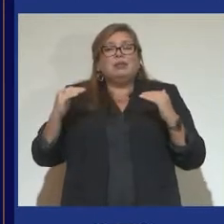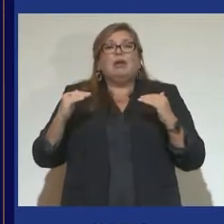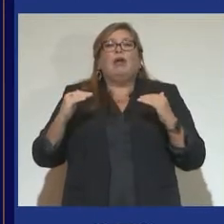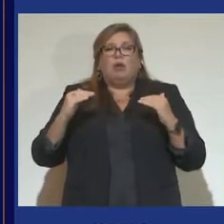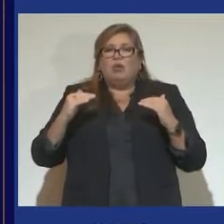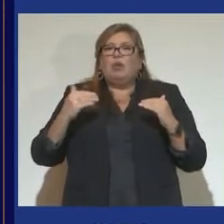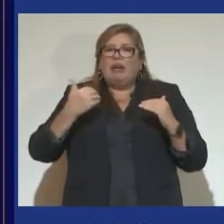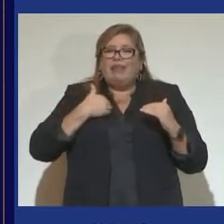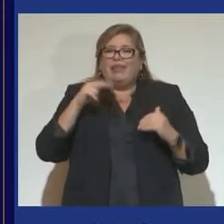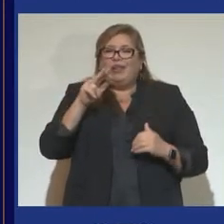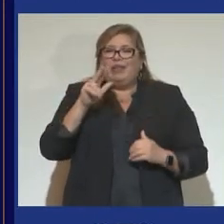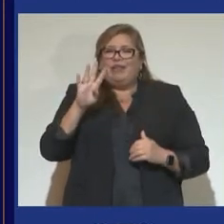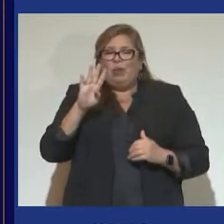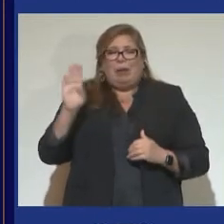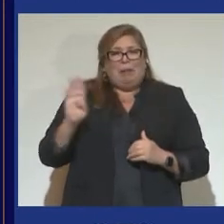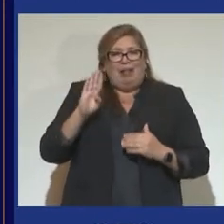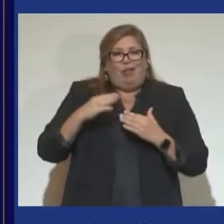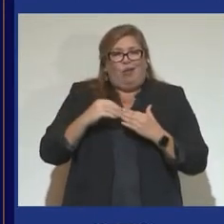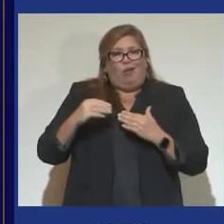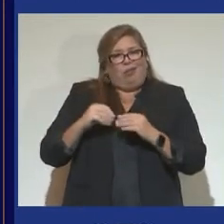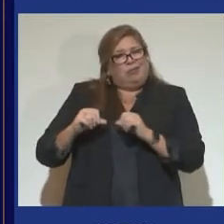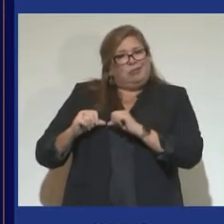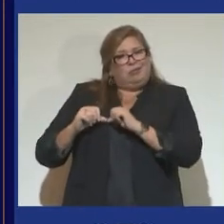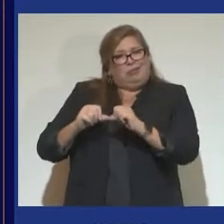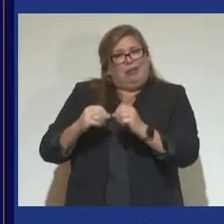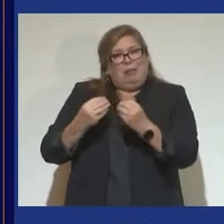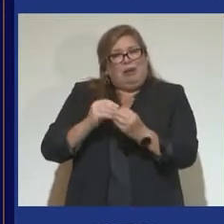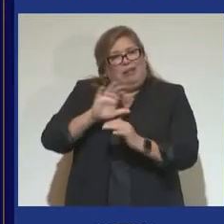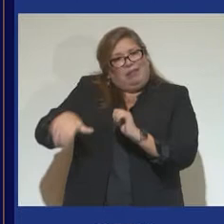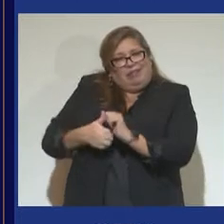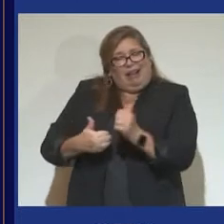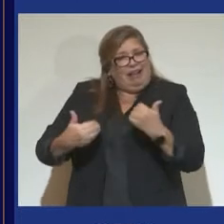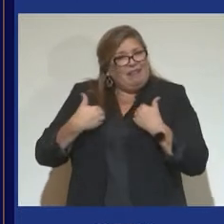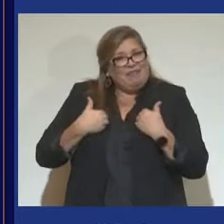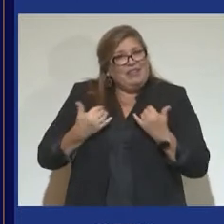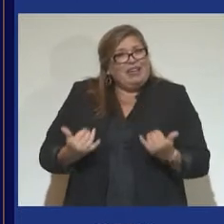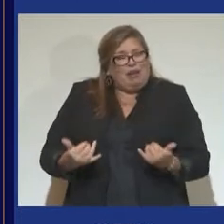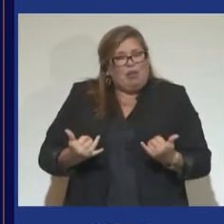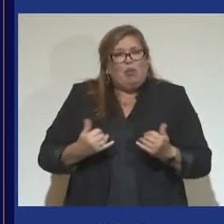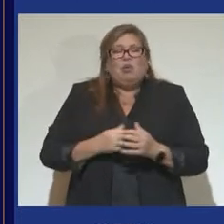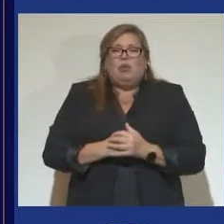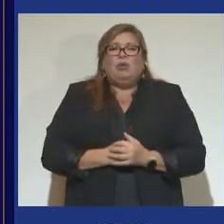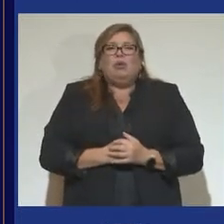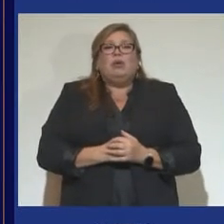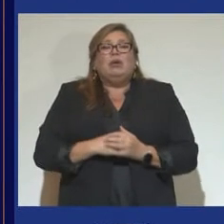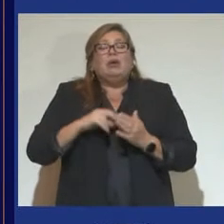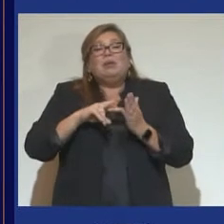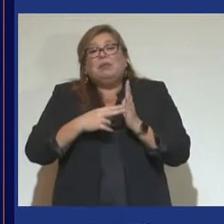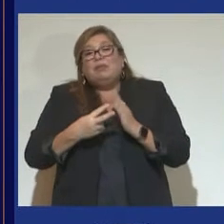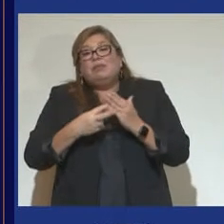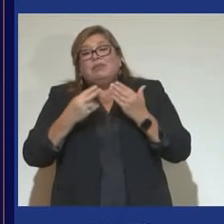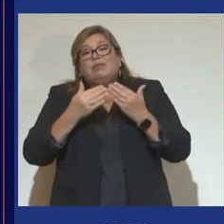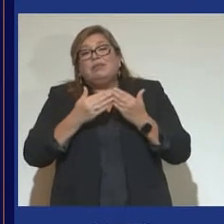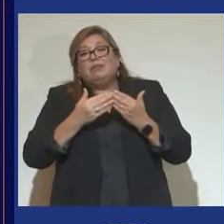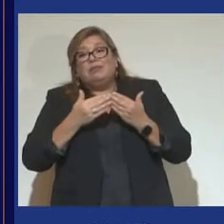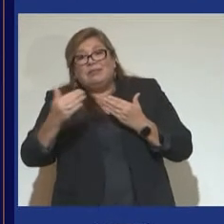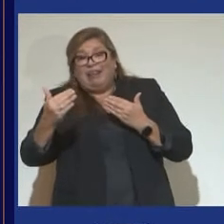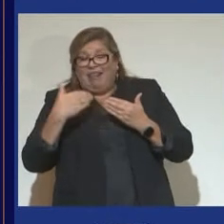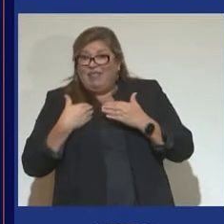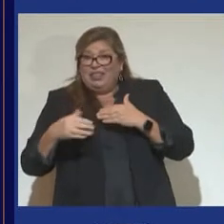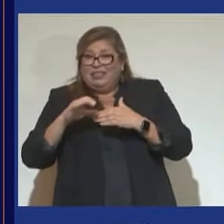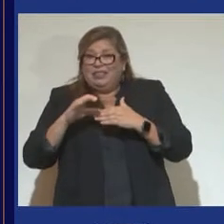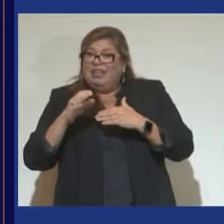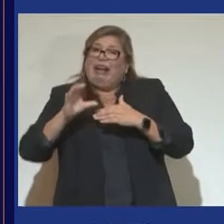34 mil millones de dólares en resistencia en flexibilidad que tenemos en reservas y también en superávit